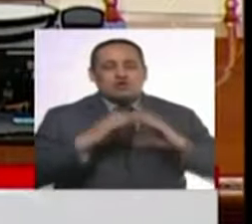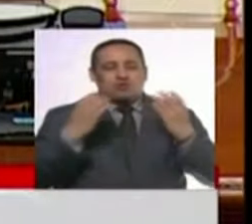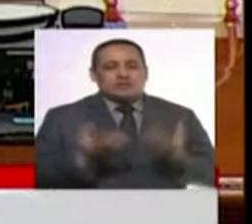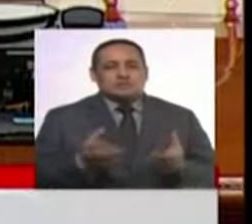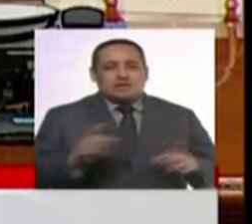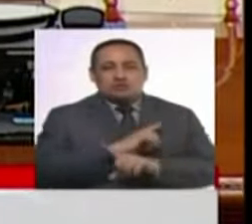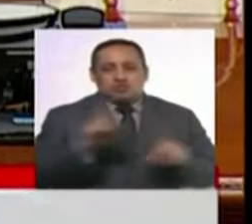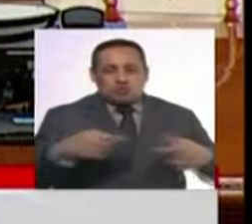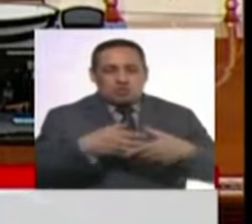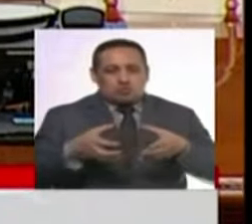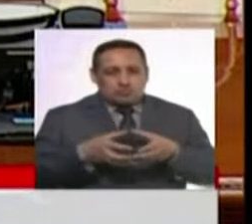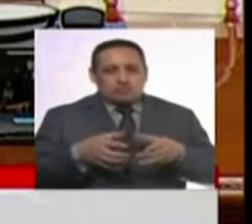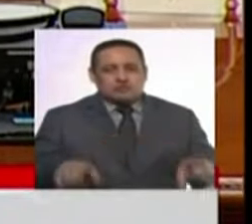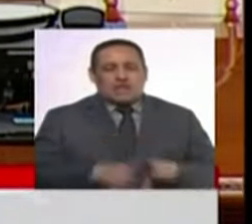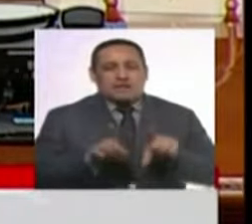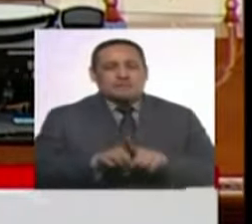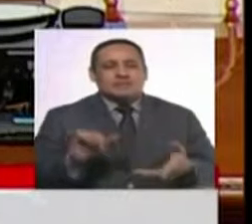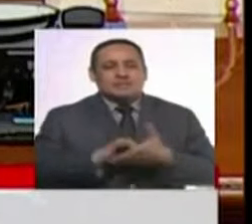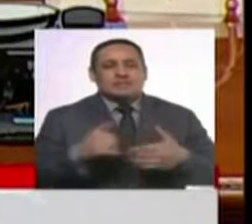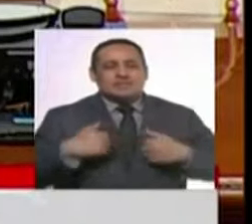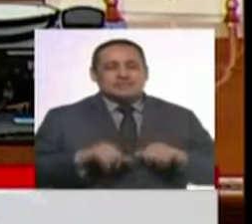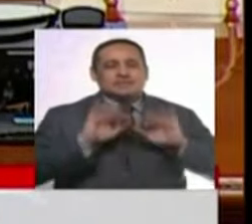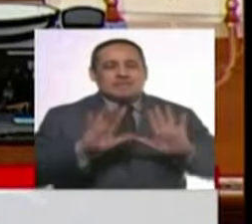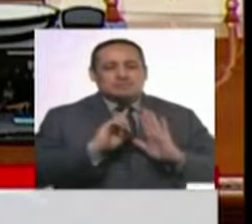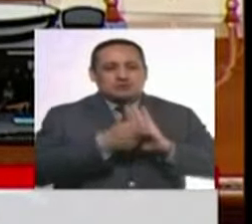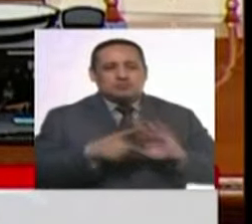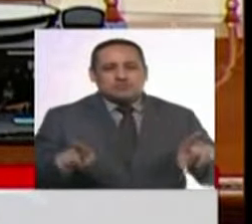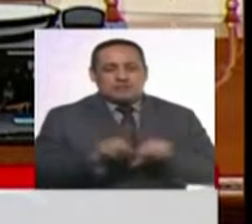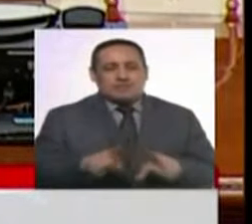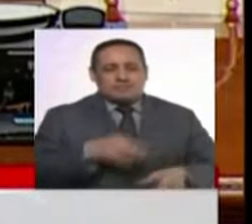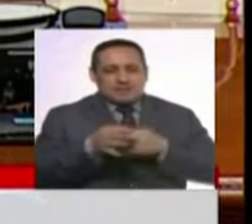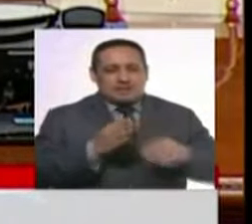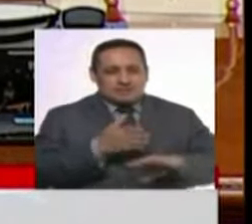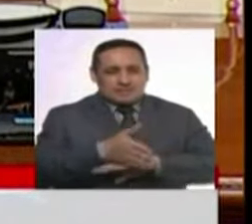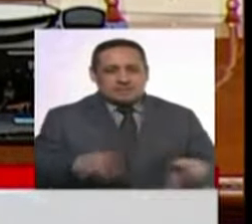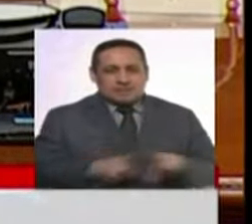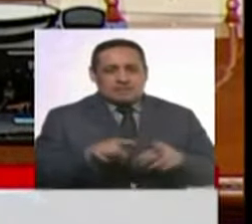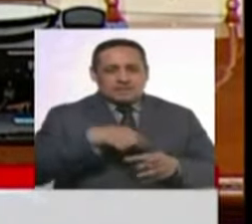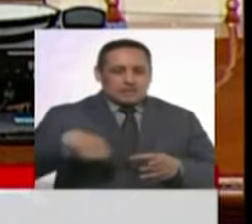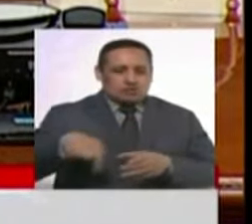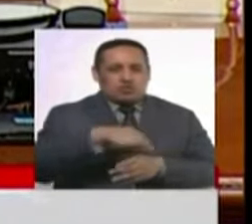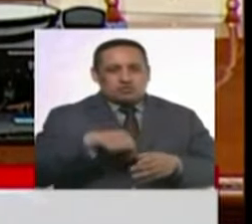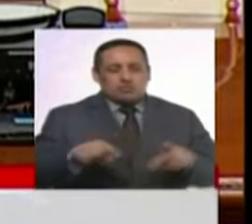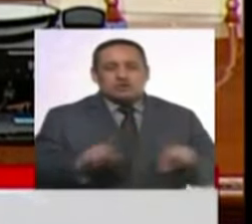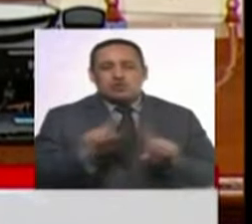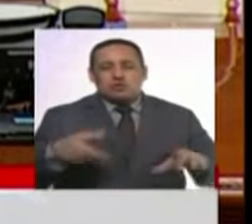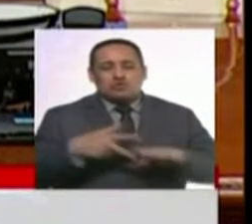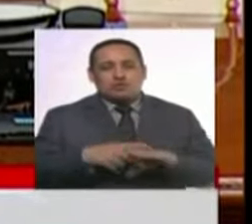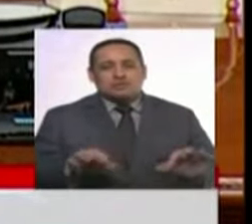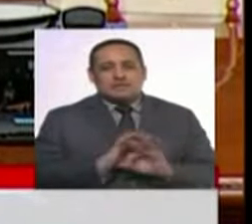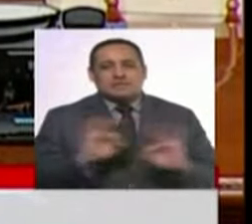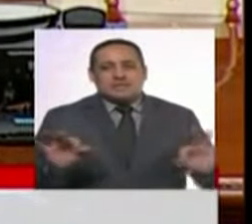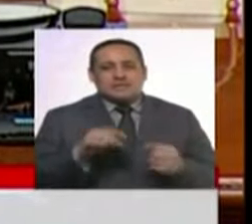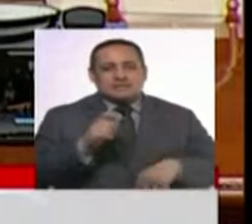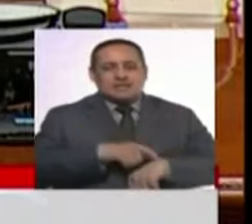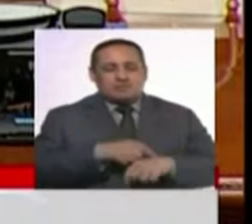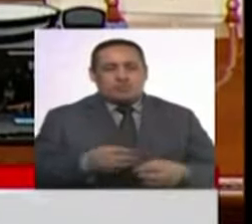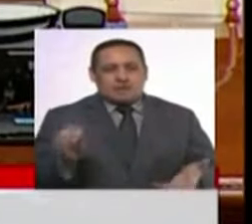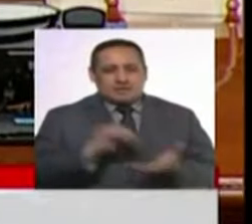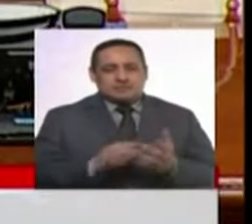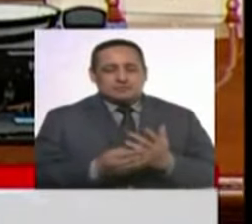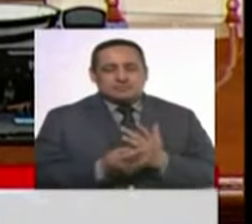congresistas No agrupados tendrán 10 minutos para poder intervenir entre todos sin interrupciones y sin tiempo